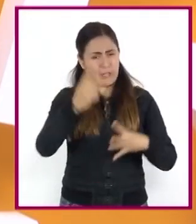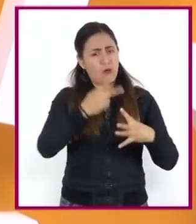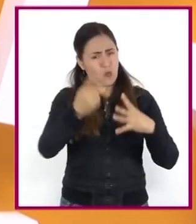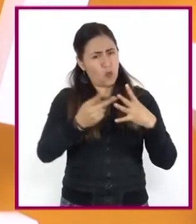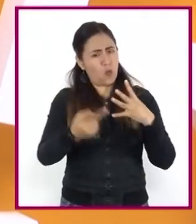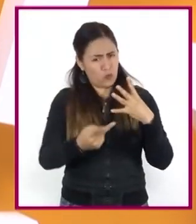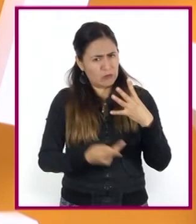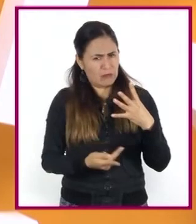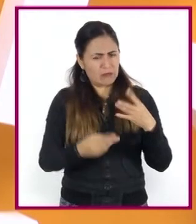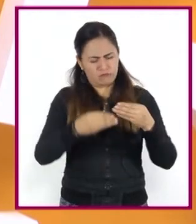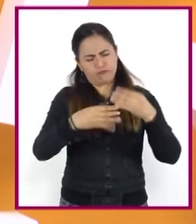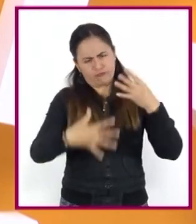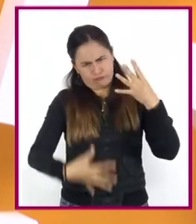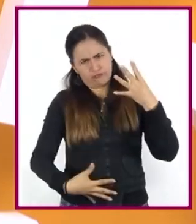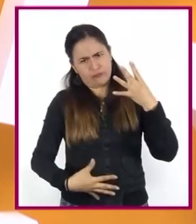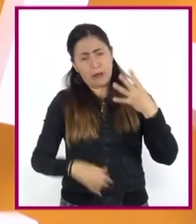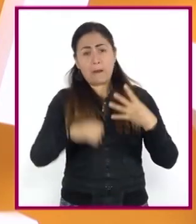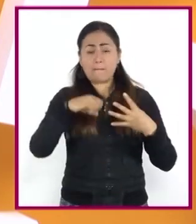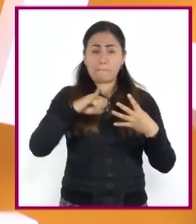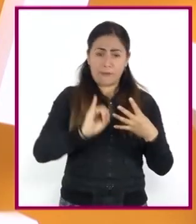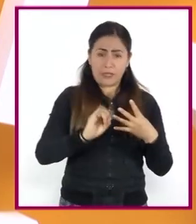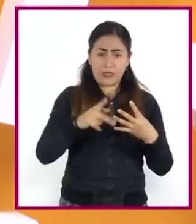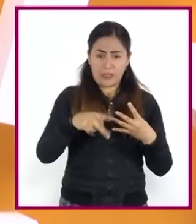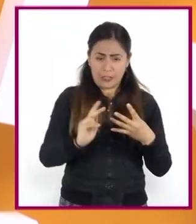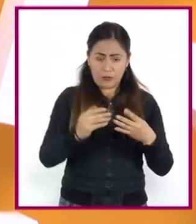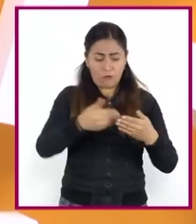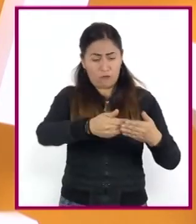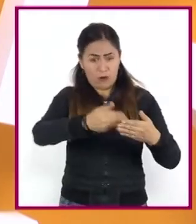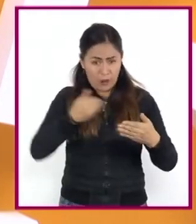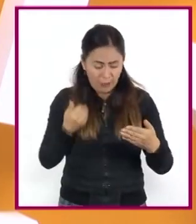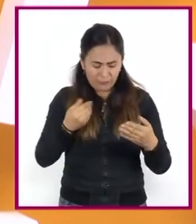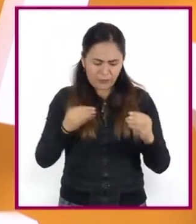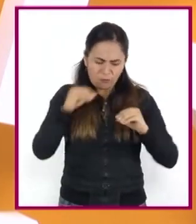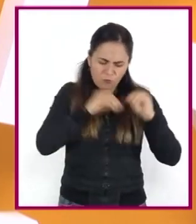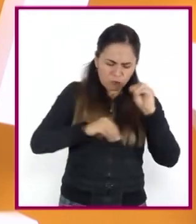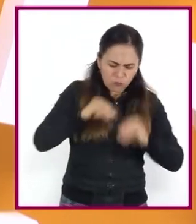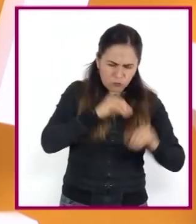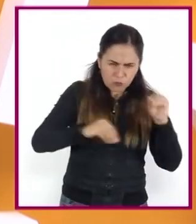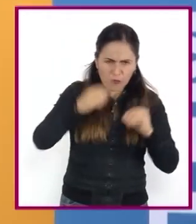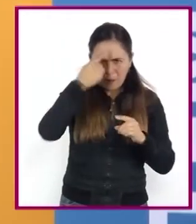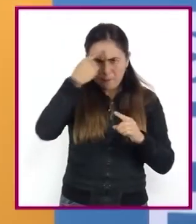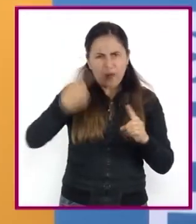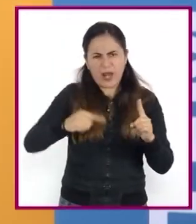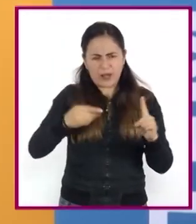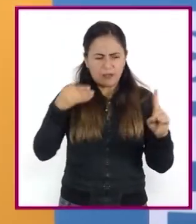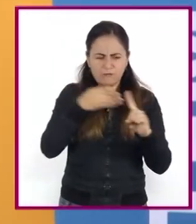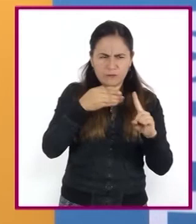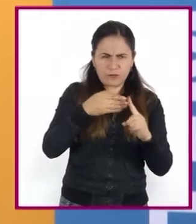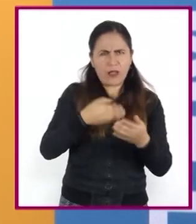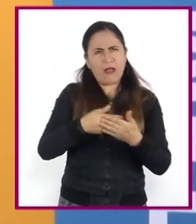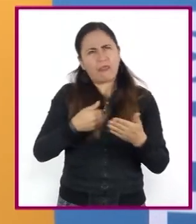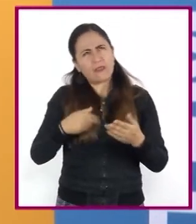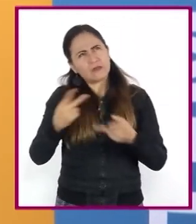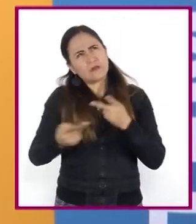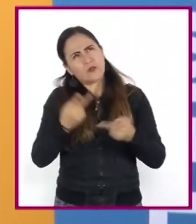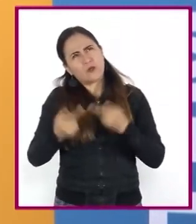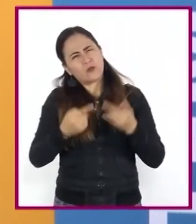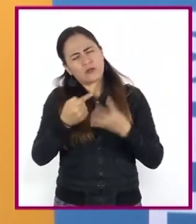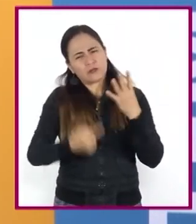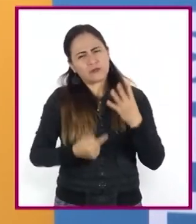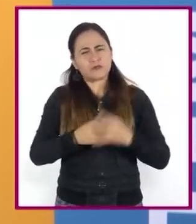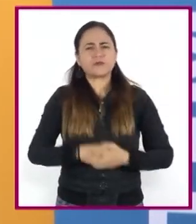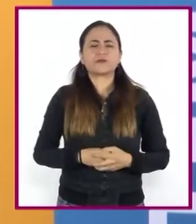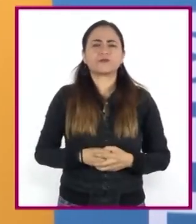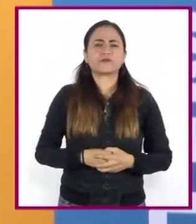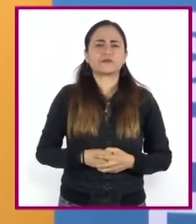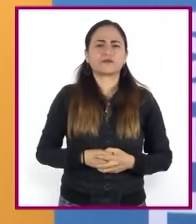pero estas deben de diseñarse considerando el propósito de la encuesta. En el caso de la encuesta sobre los